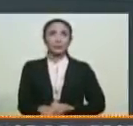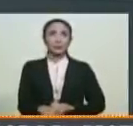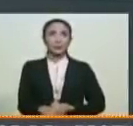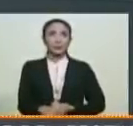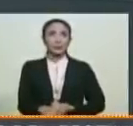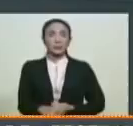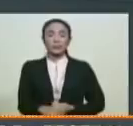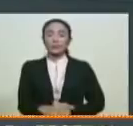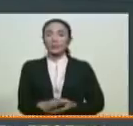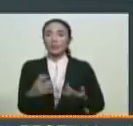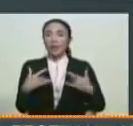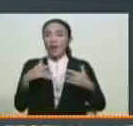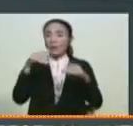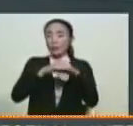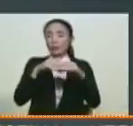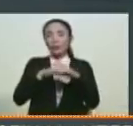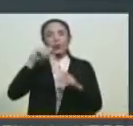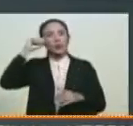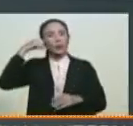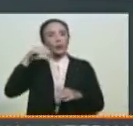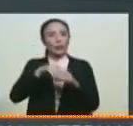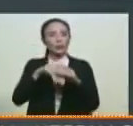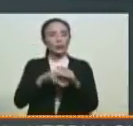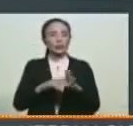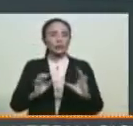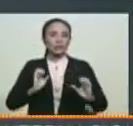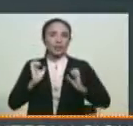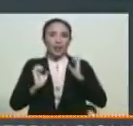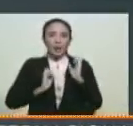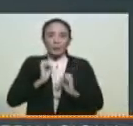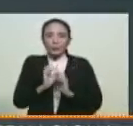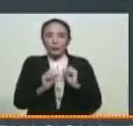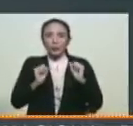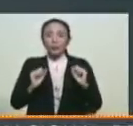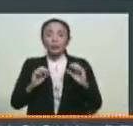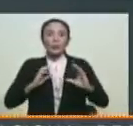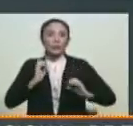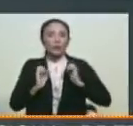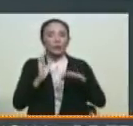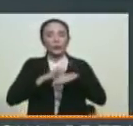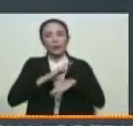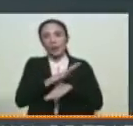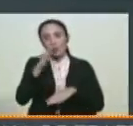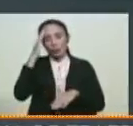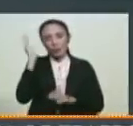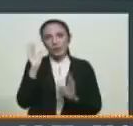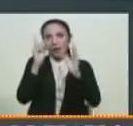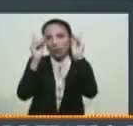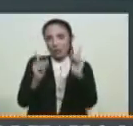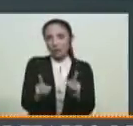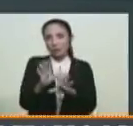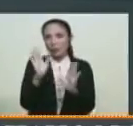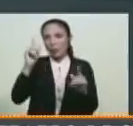elecciones y se emociona, porque yo sé que Venezuela le va a dar una lección al mundo. Va a ser algo